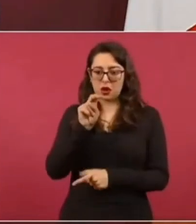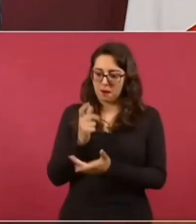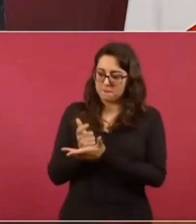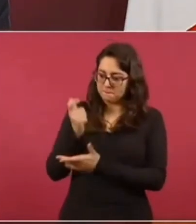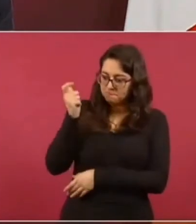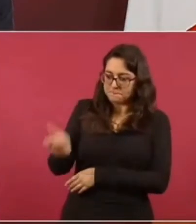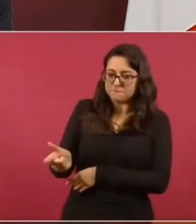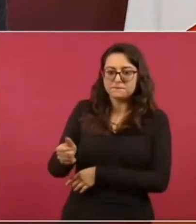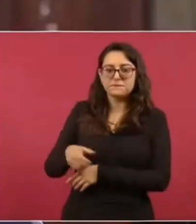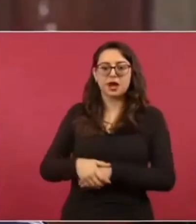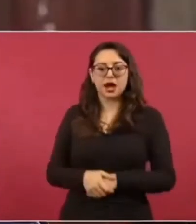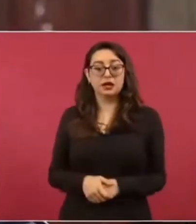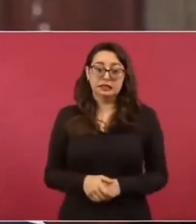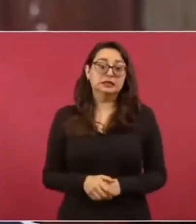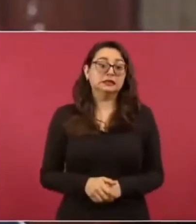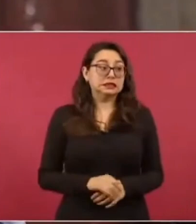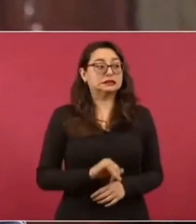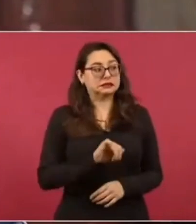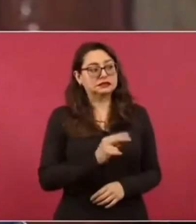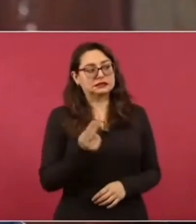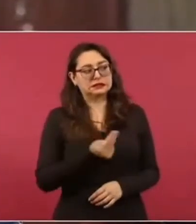No, eso sí hace falta.